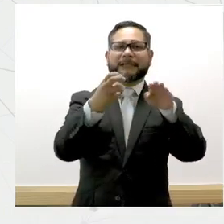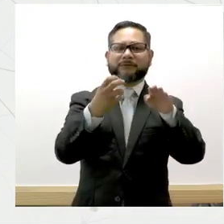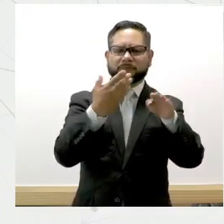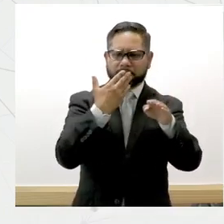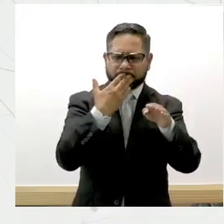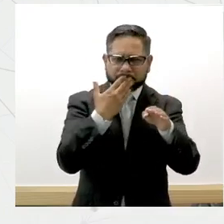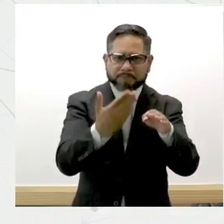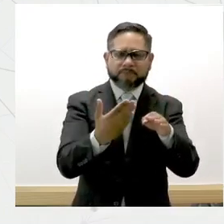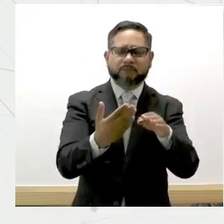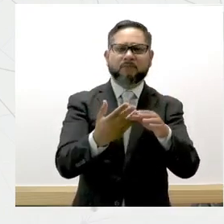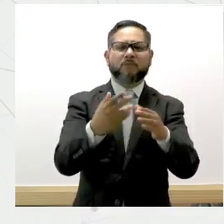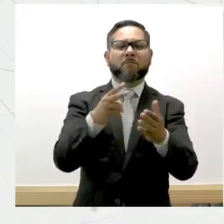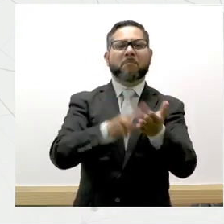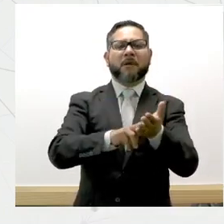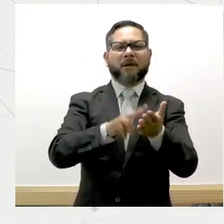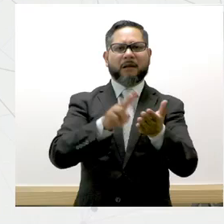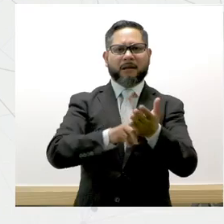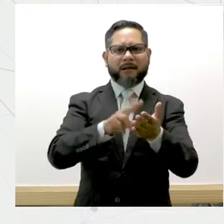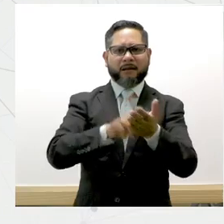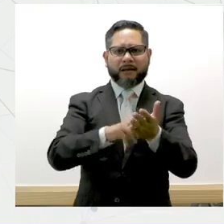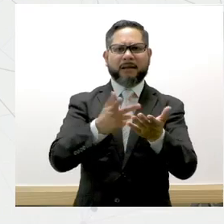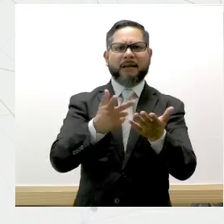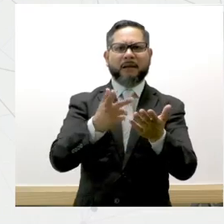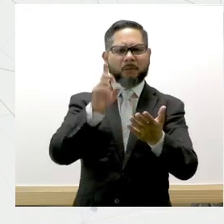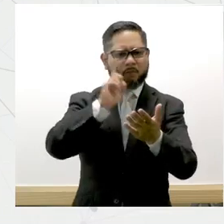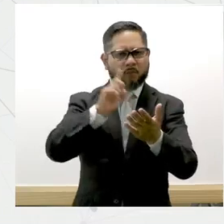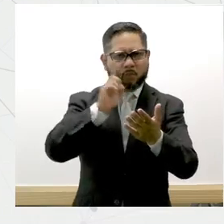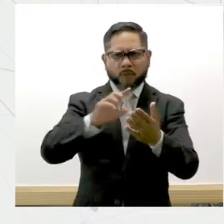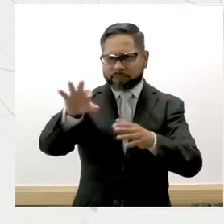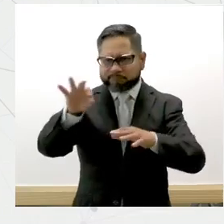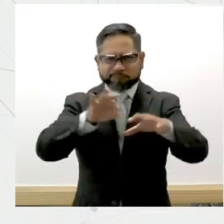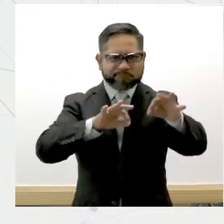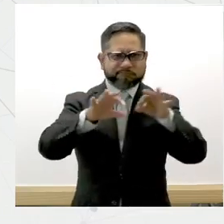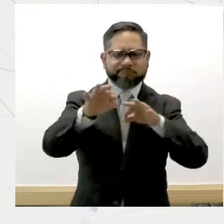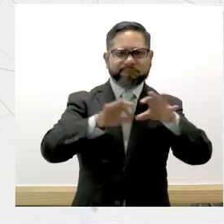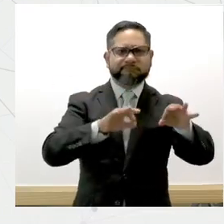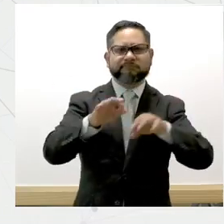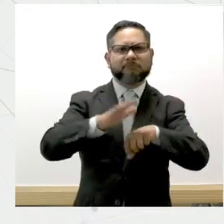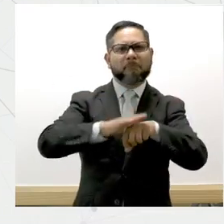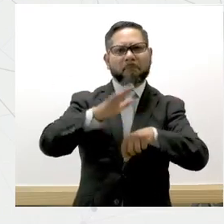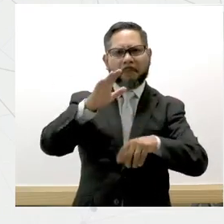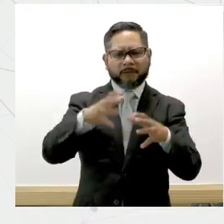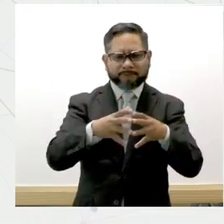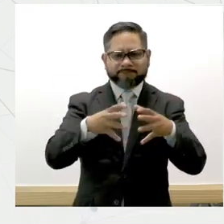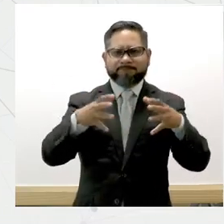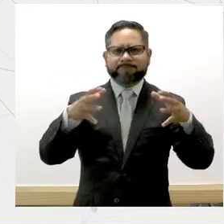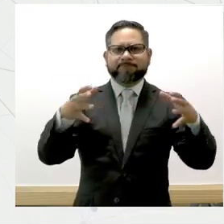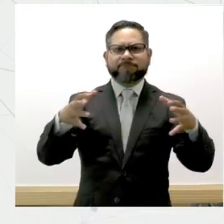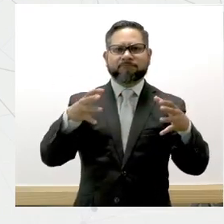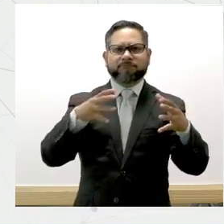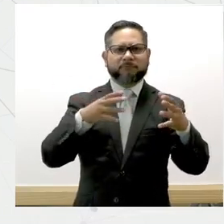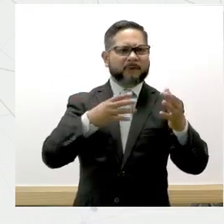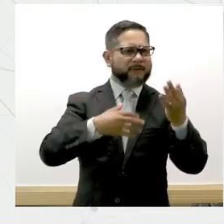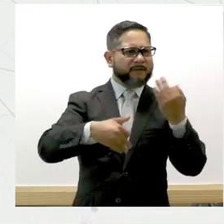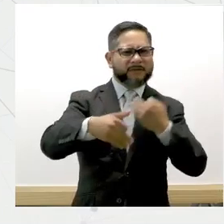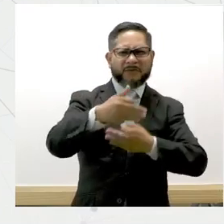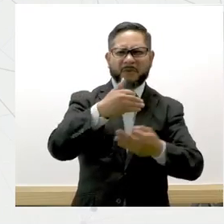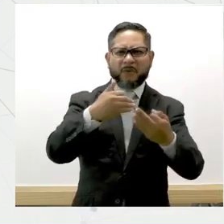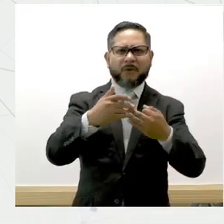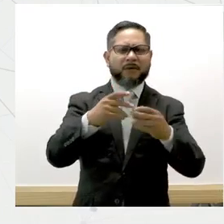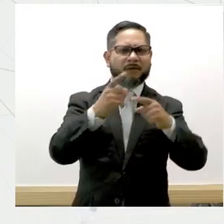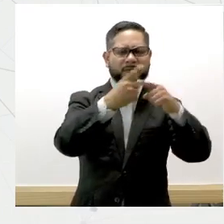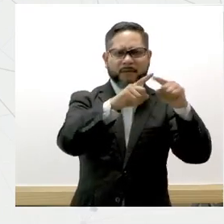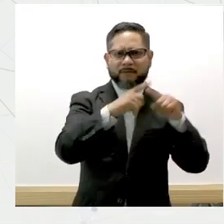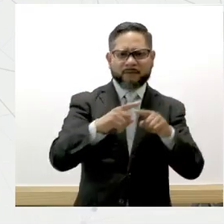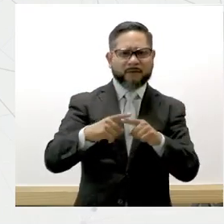son muy valiosas, son muy destacables y sería idóneo que se fueran replicando en los distintos estados, en los distintos estamentos, de poder